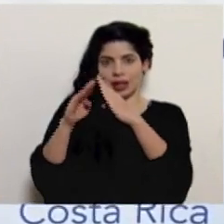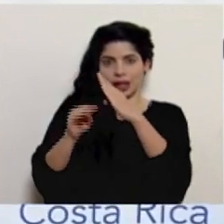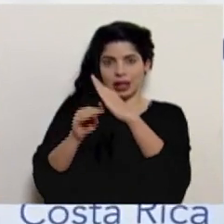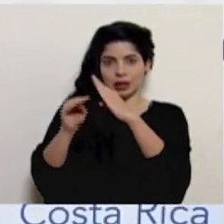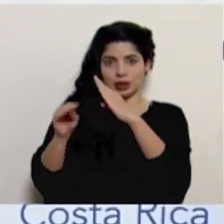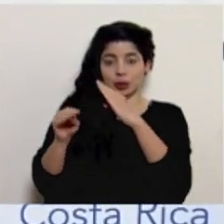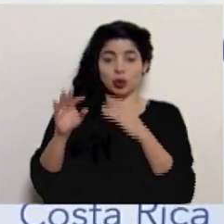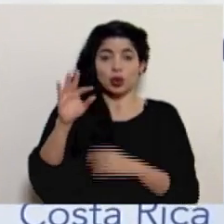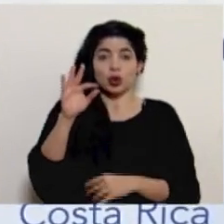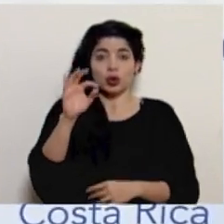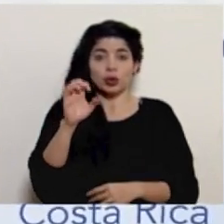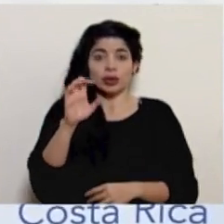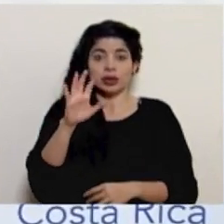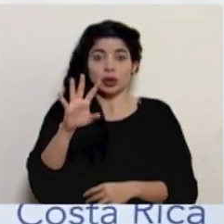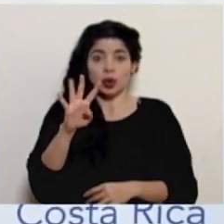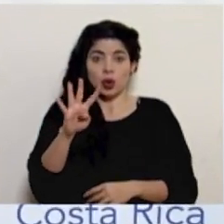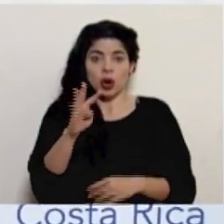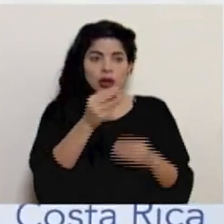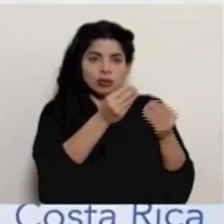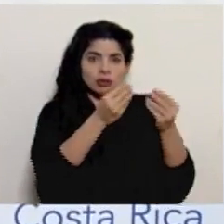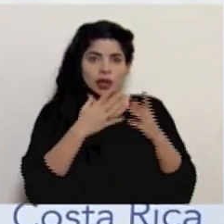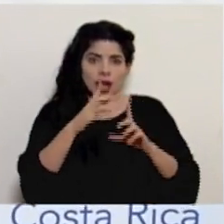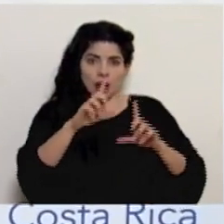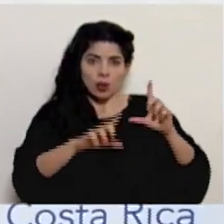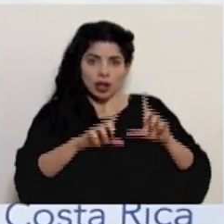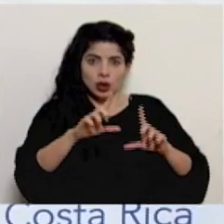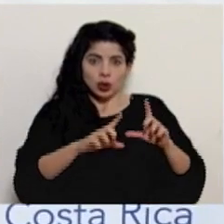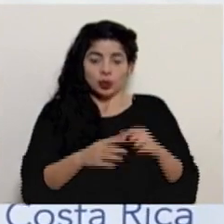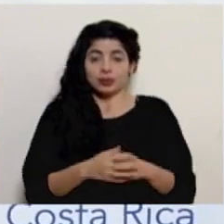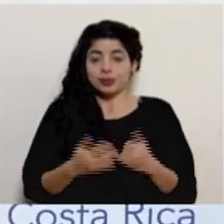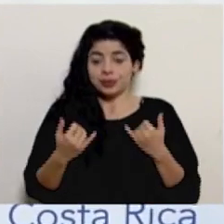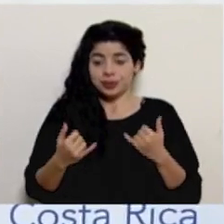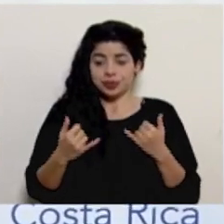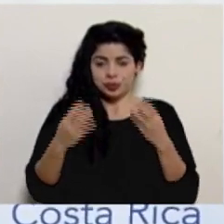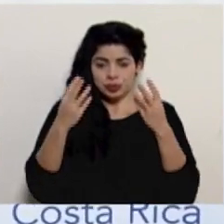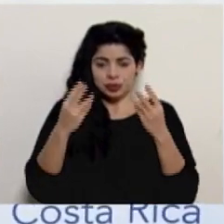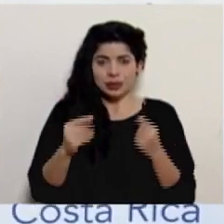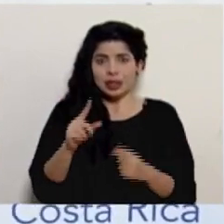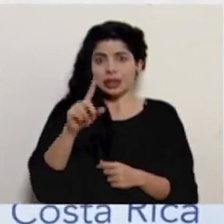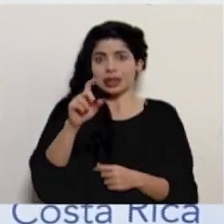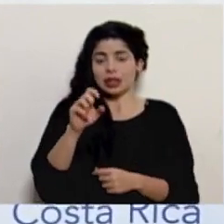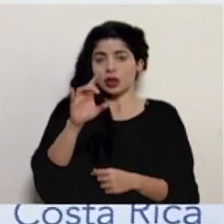epidemiológico y 954 por laboratorio. Se contabilizan